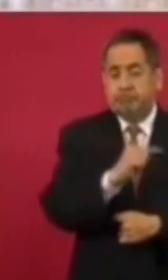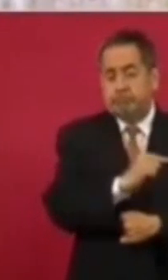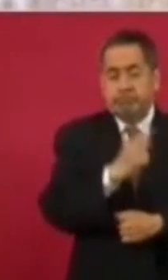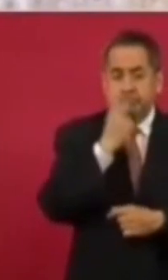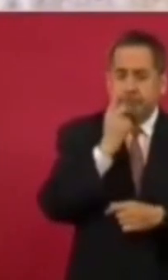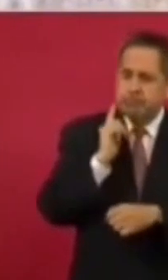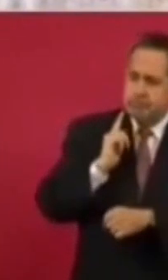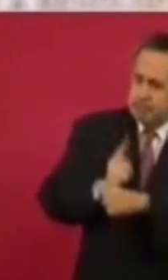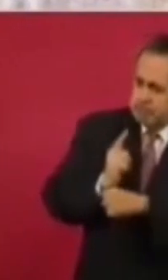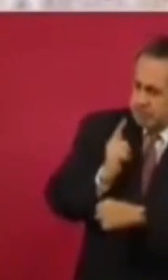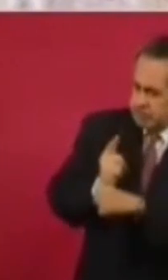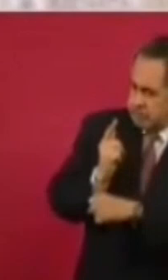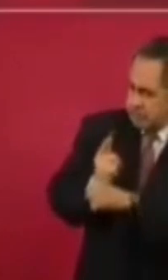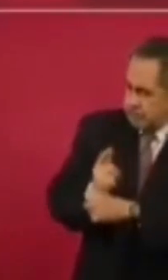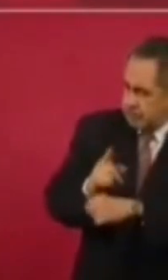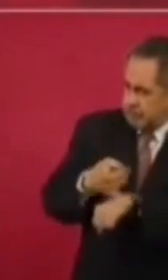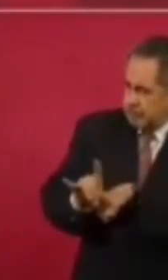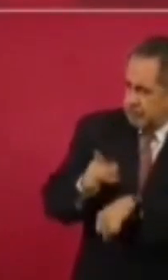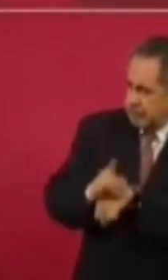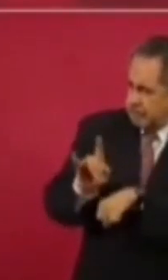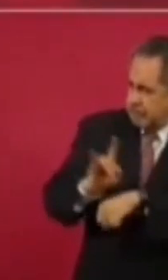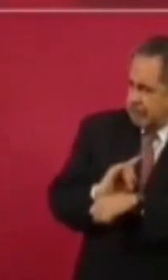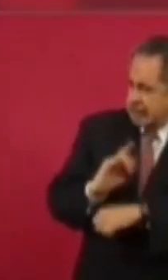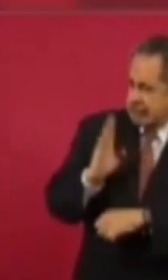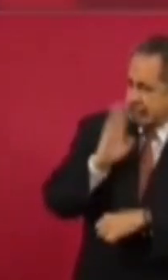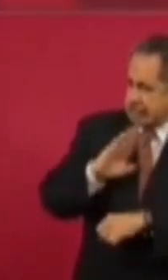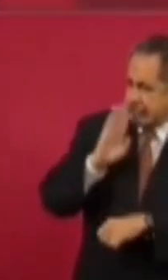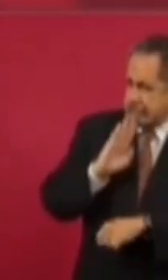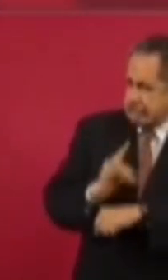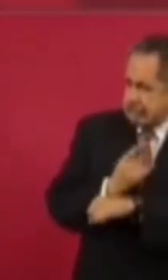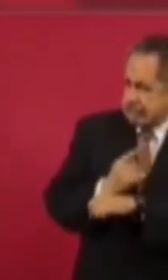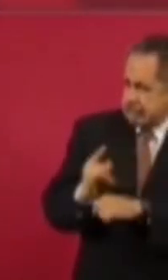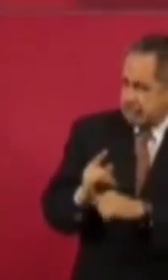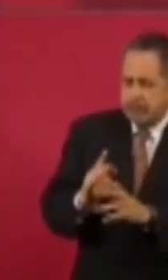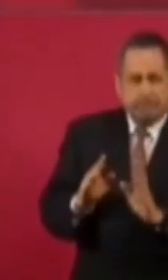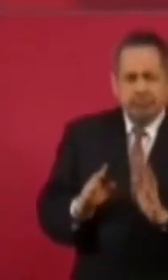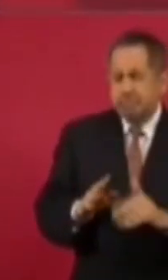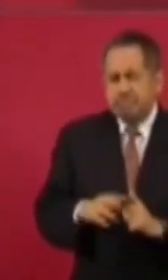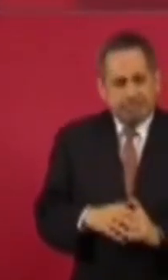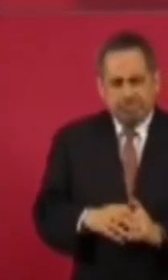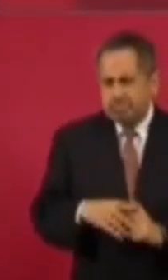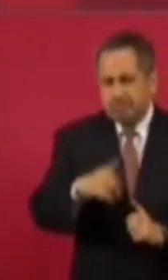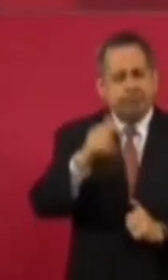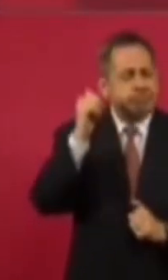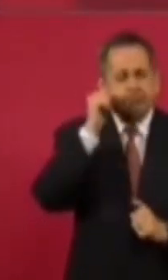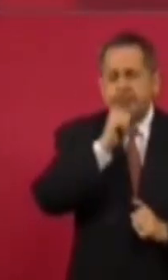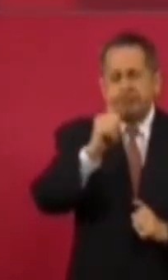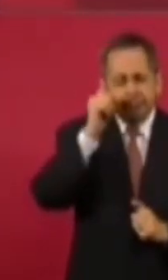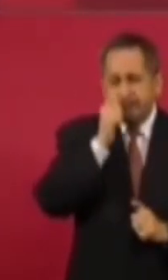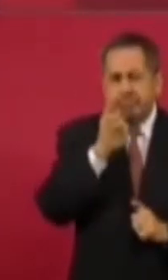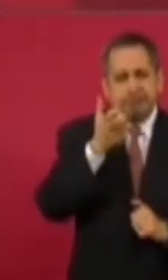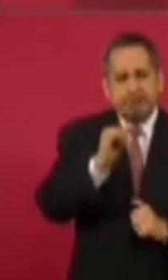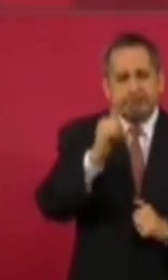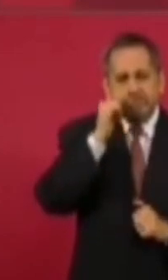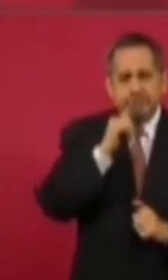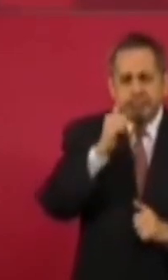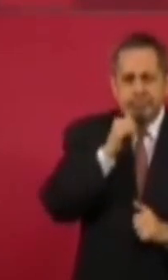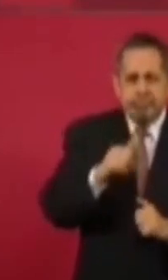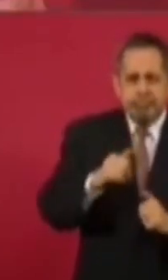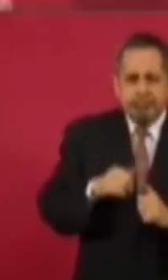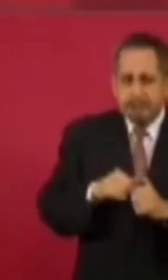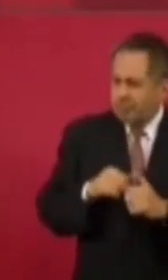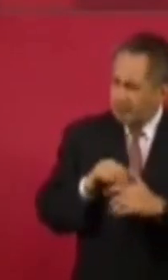auditoría habría detectado irregularidades por 20.243 millones de pesos. Mientras que en